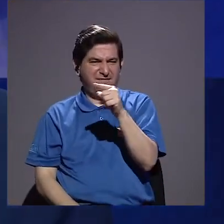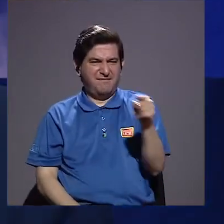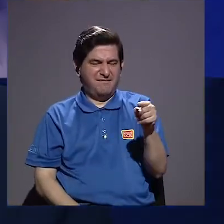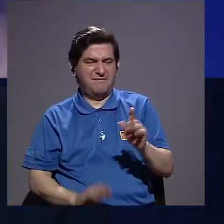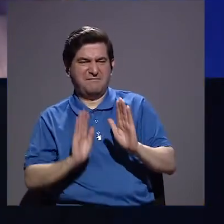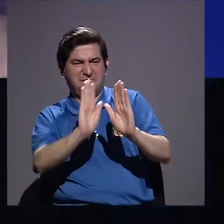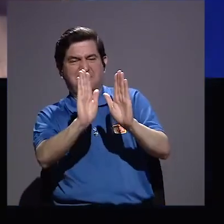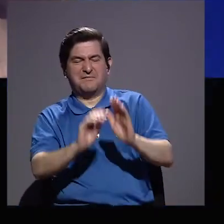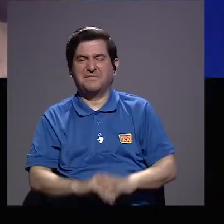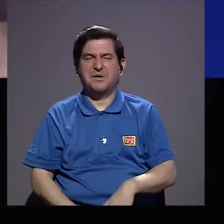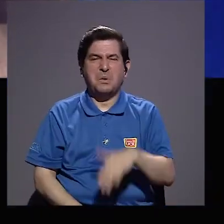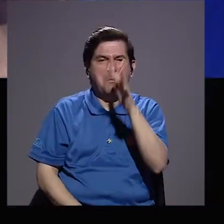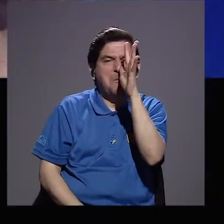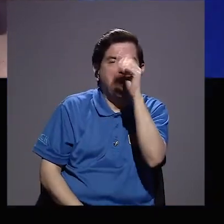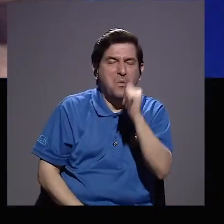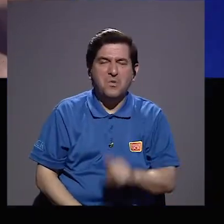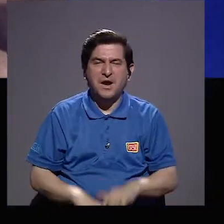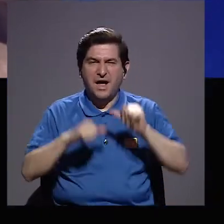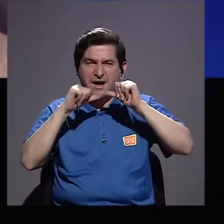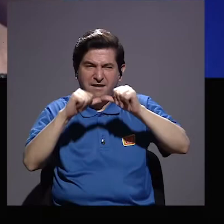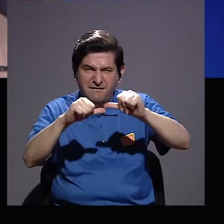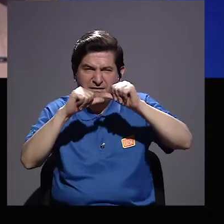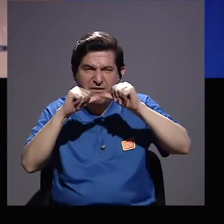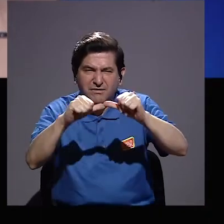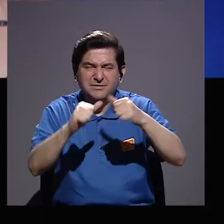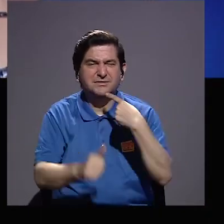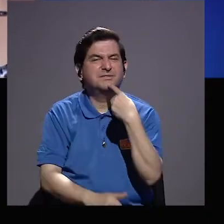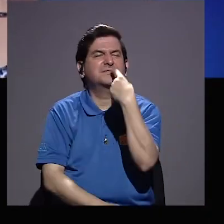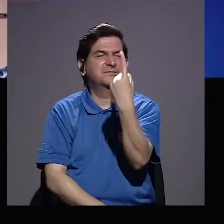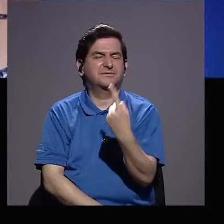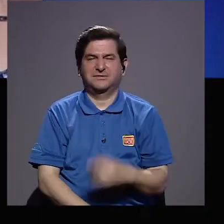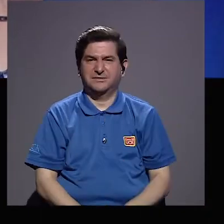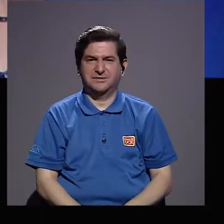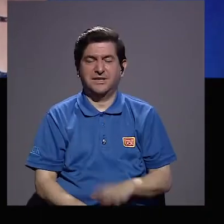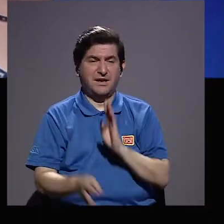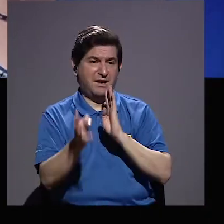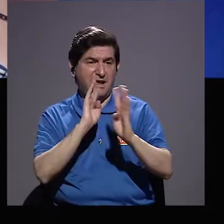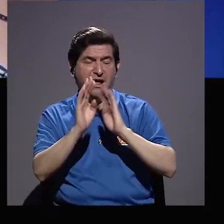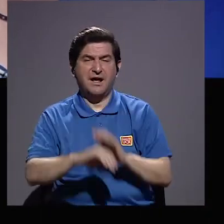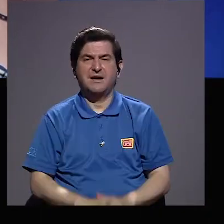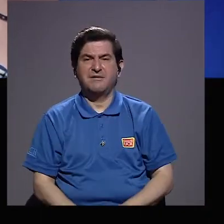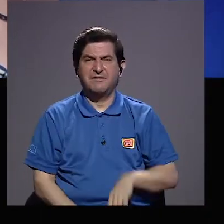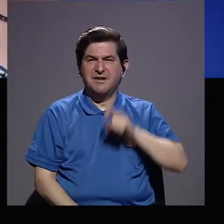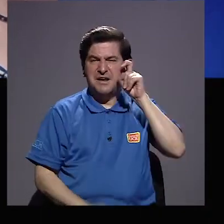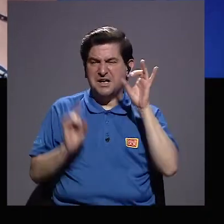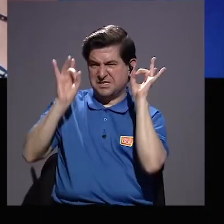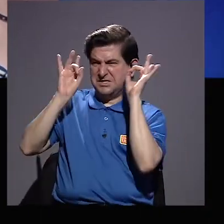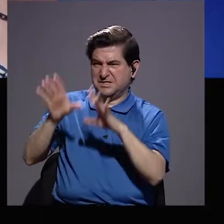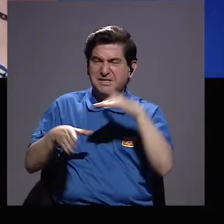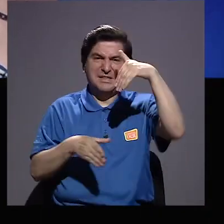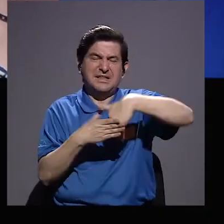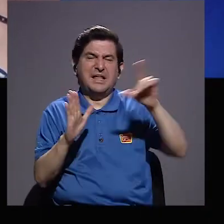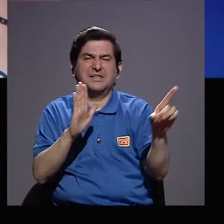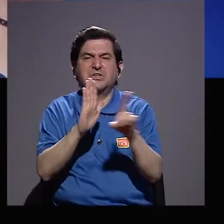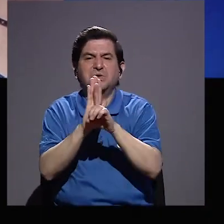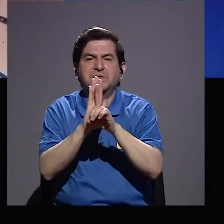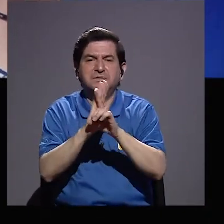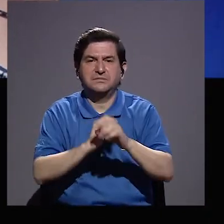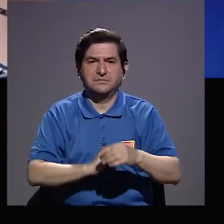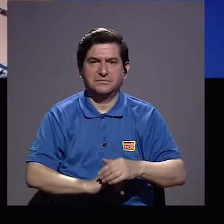burla, que es una constante que se menciona cuando se habla del sexismo en el